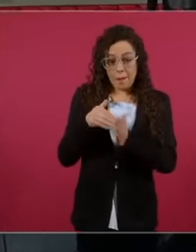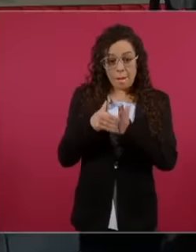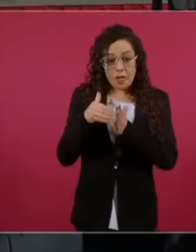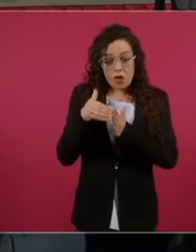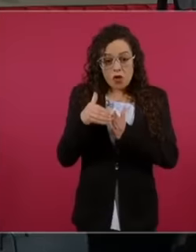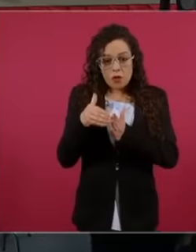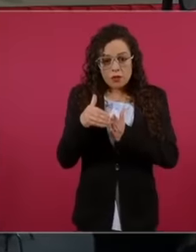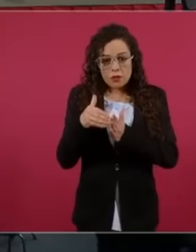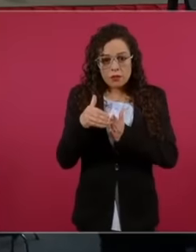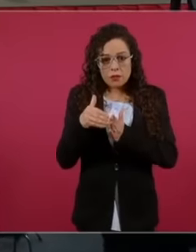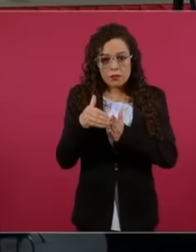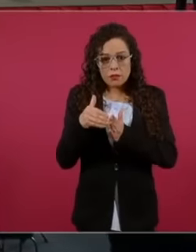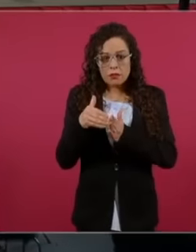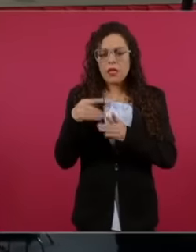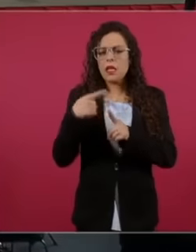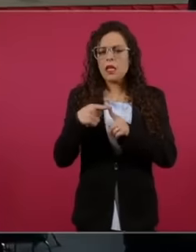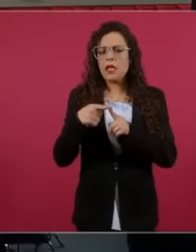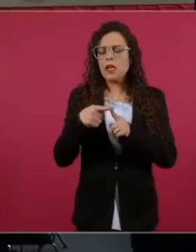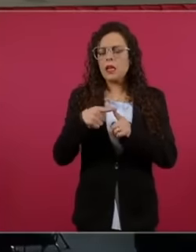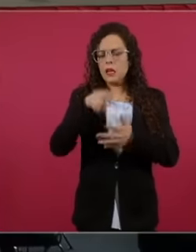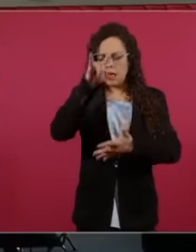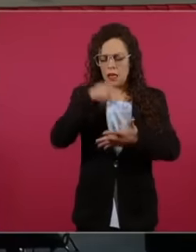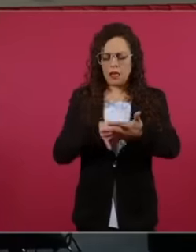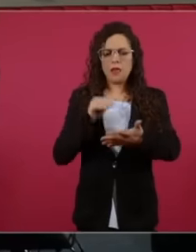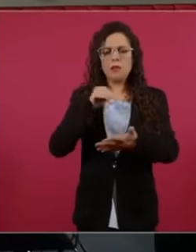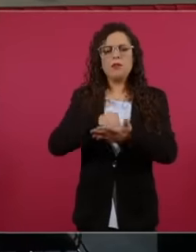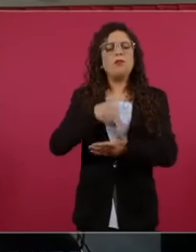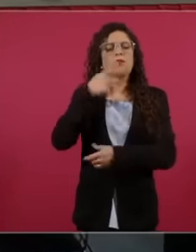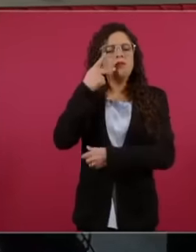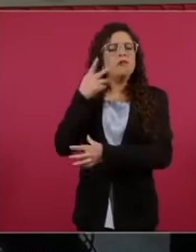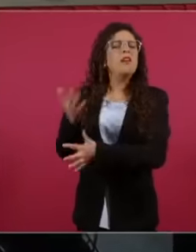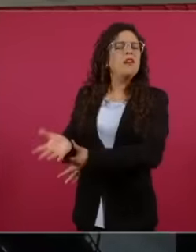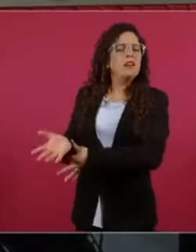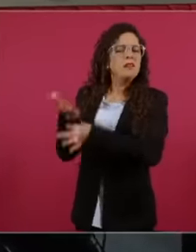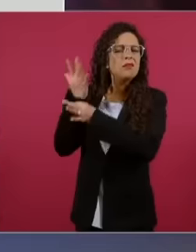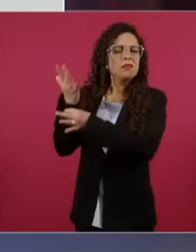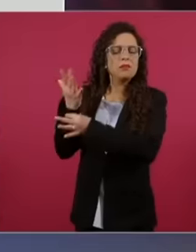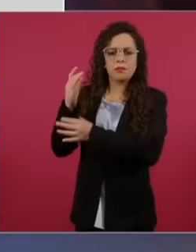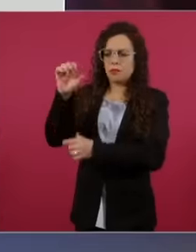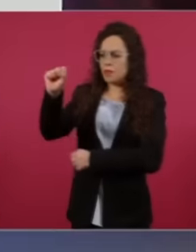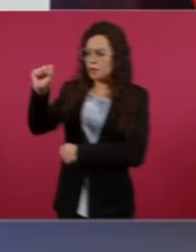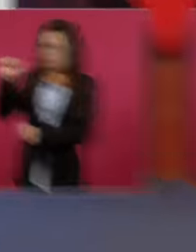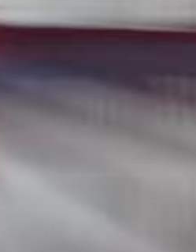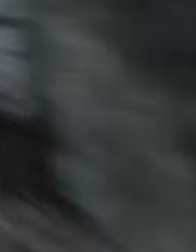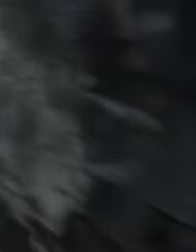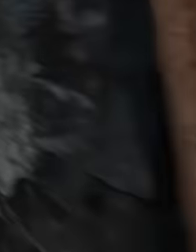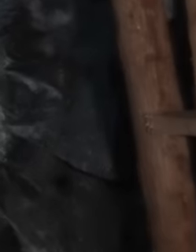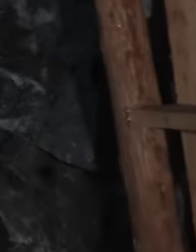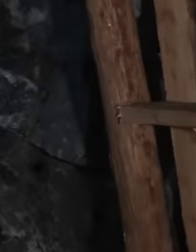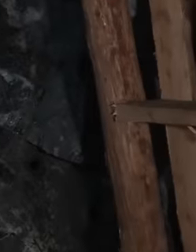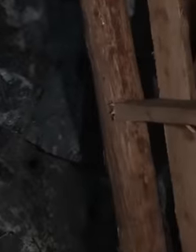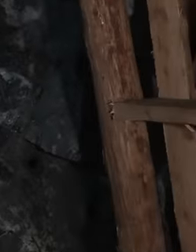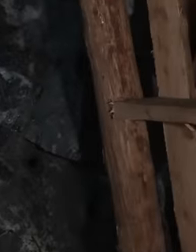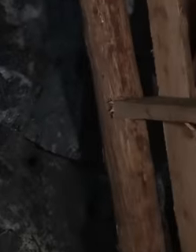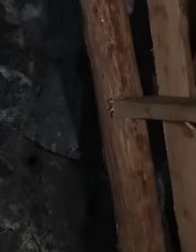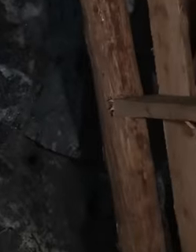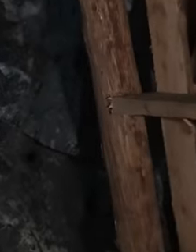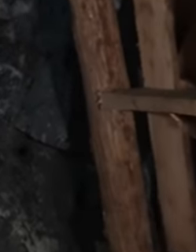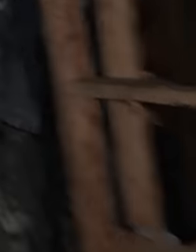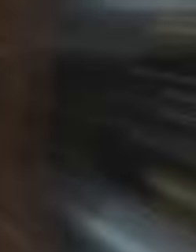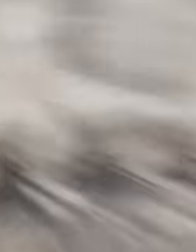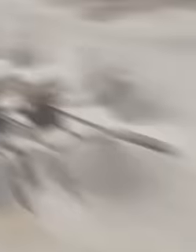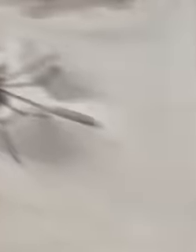grandes empresas no han cumplido con sus obligaciones tributarias. Estas empresas van desde